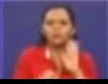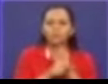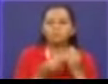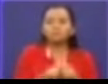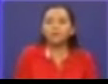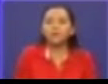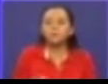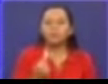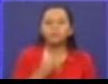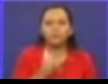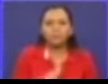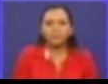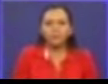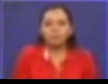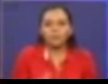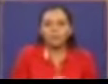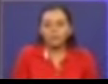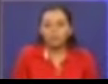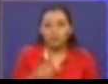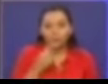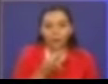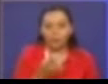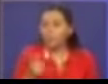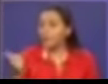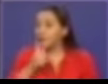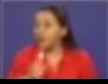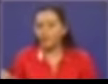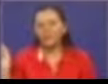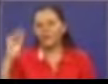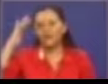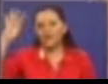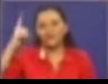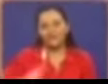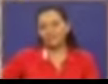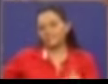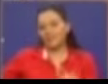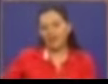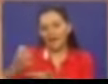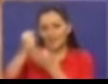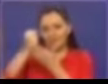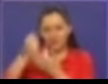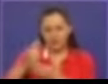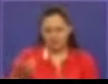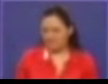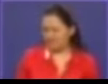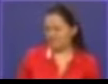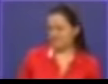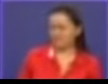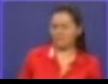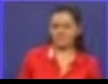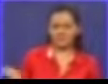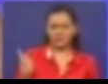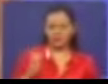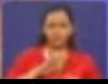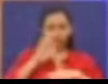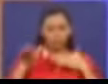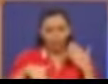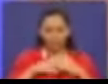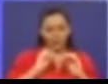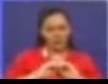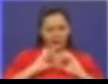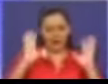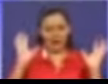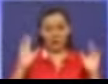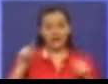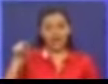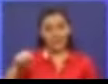perdimos, cuando es por la inversión. En el sector privado no lo llaman así. ¿Sí estamos claros? En todas estas categorías hay